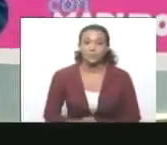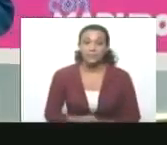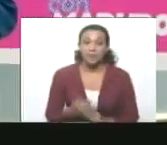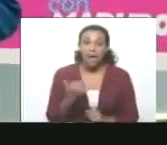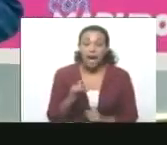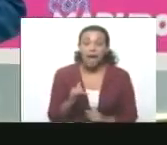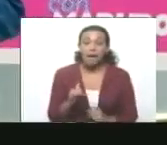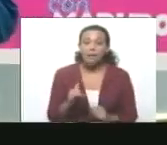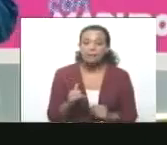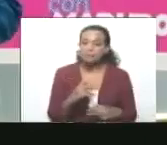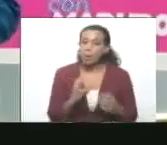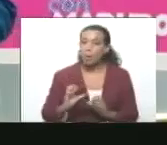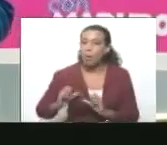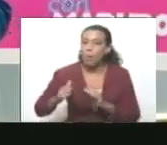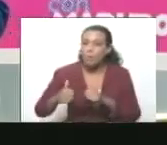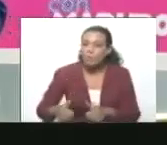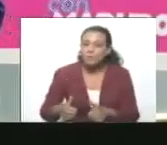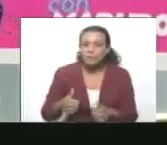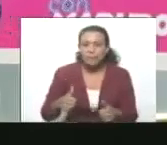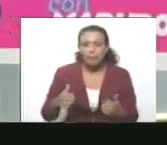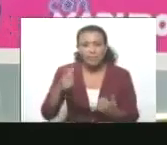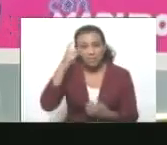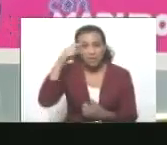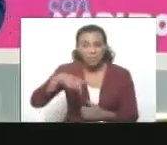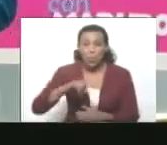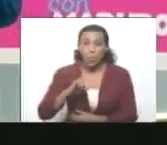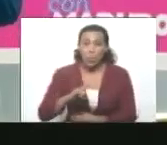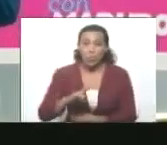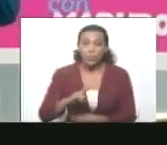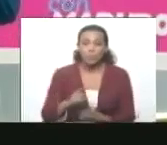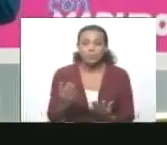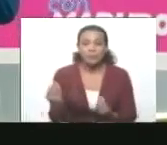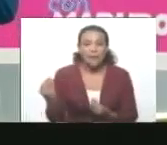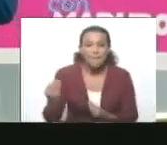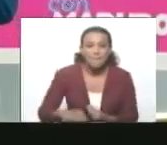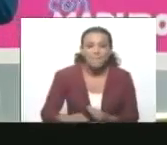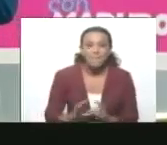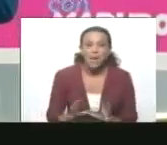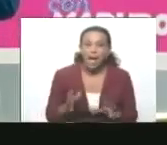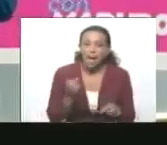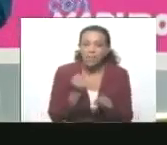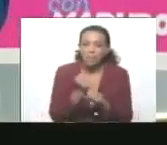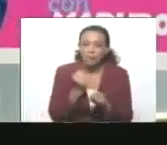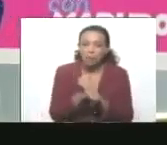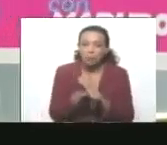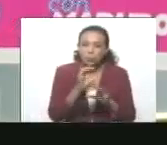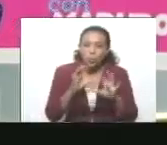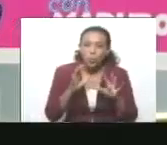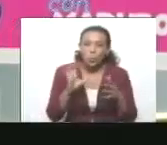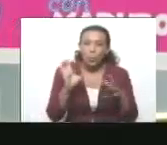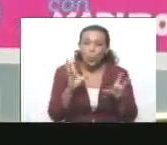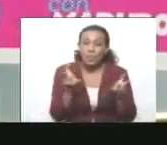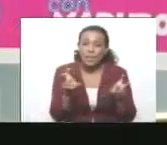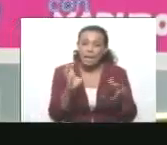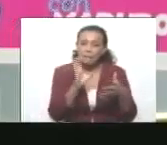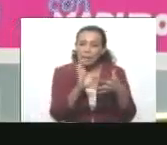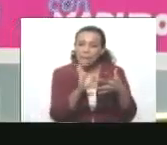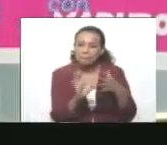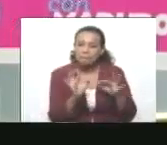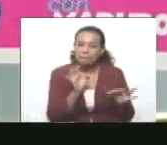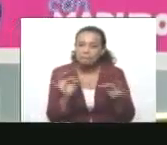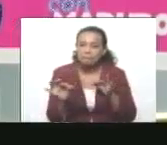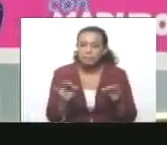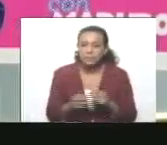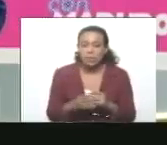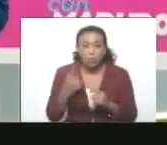programa cargado de grandes verdades, muy, pero muy, muy, muy completo. Creo que